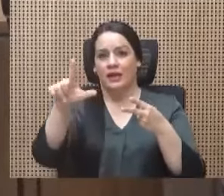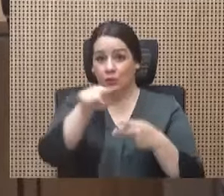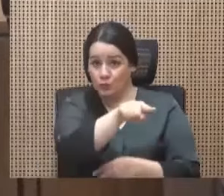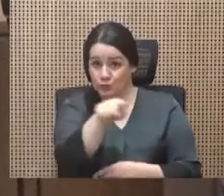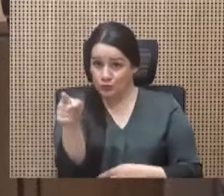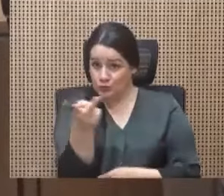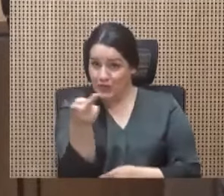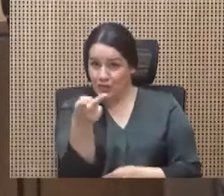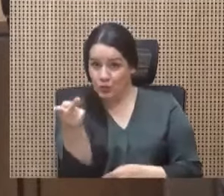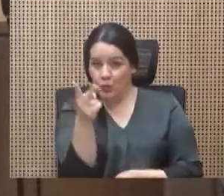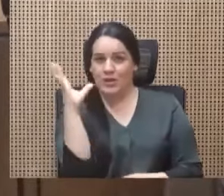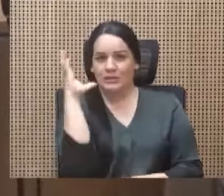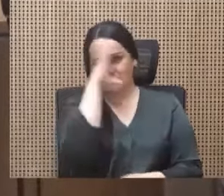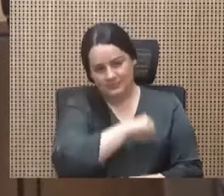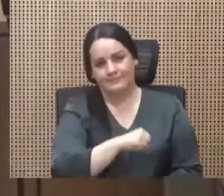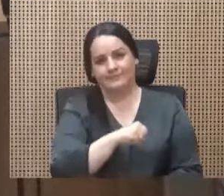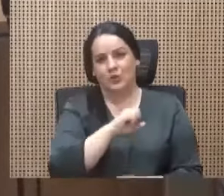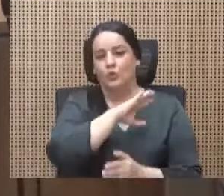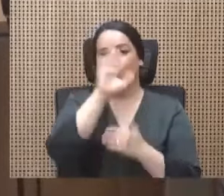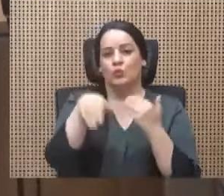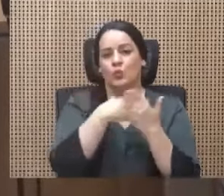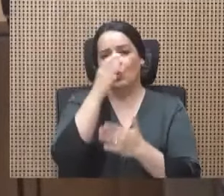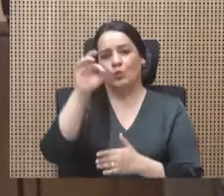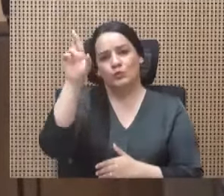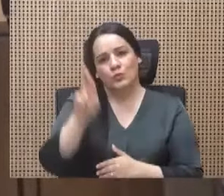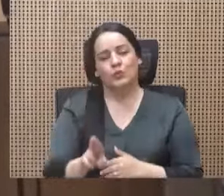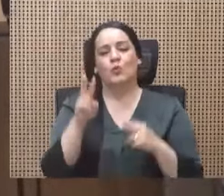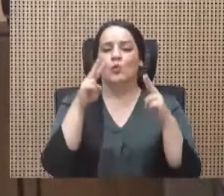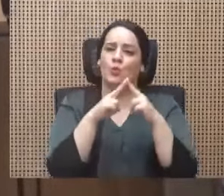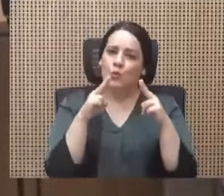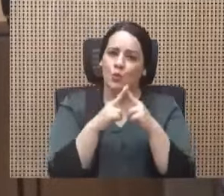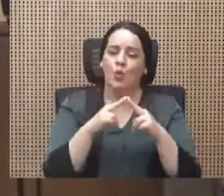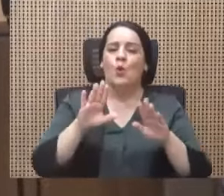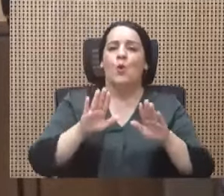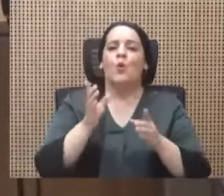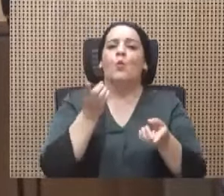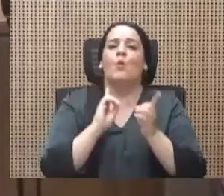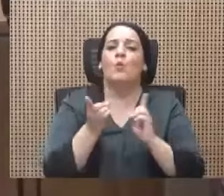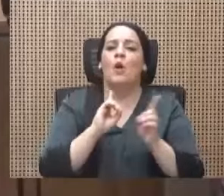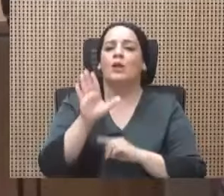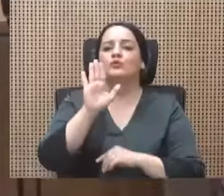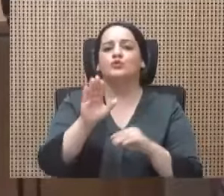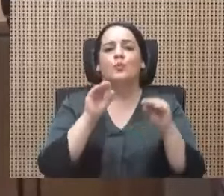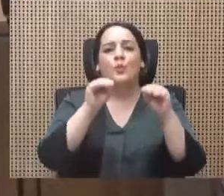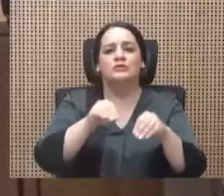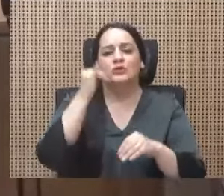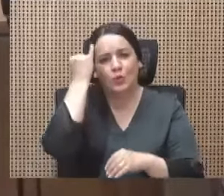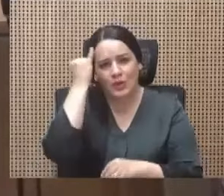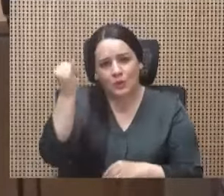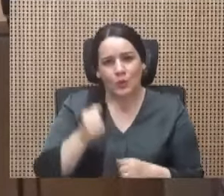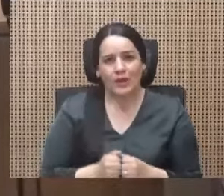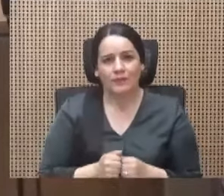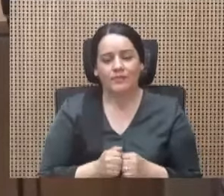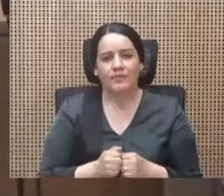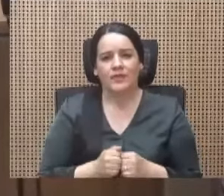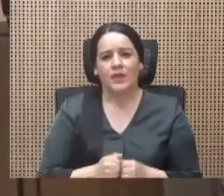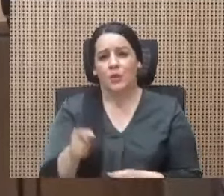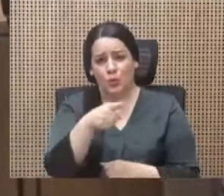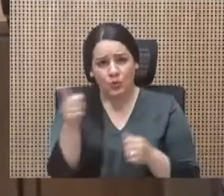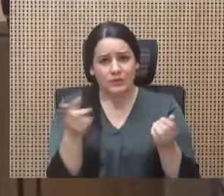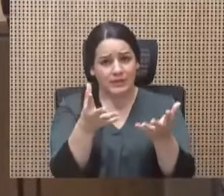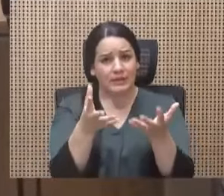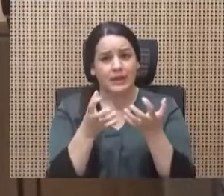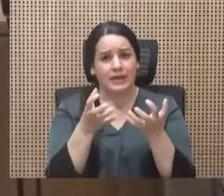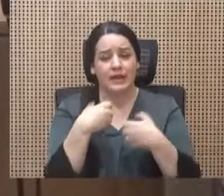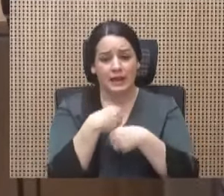cuenta de que todo Costa Rica conocerá cuál es su posición ideológica. Lo que ustedes quieren hacer con